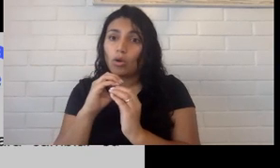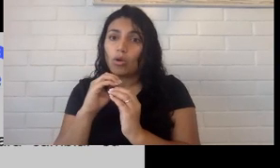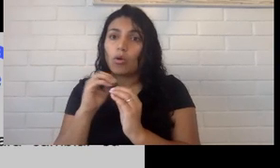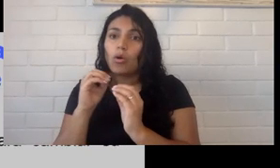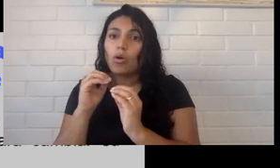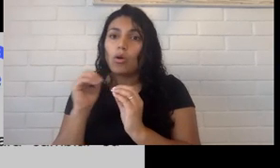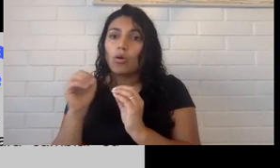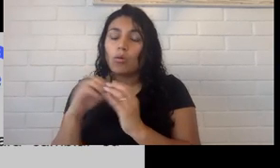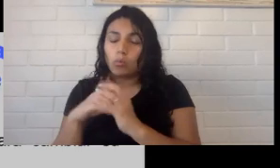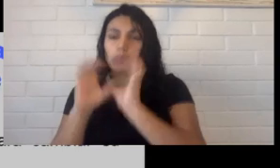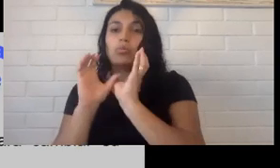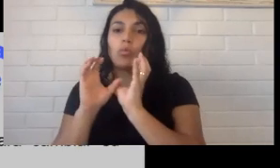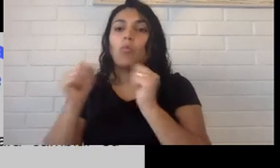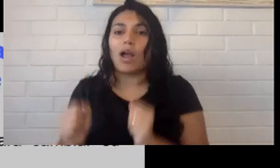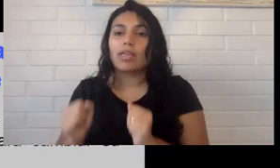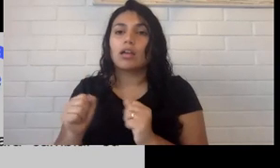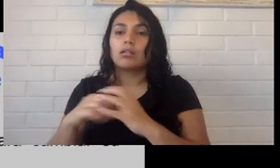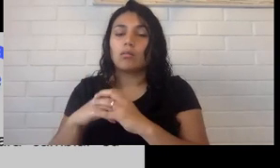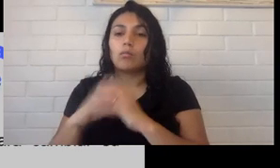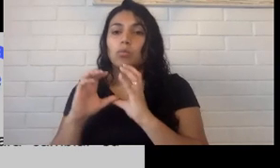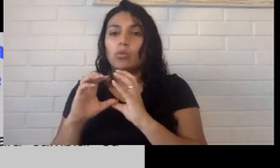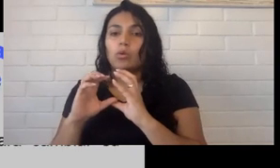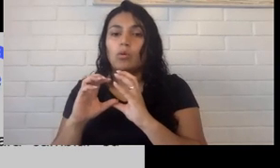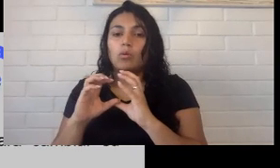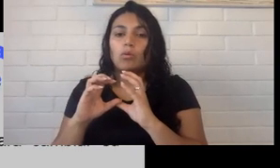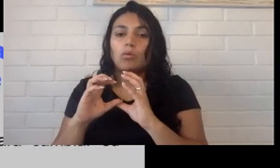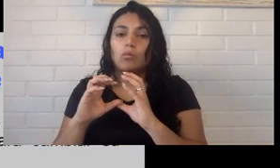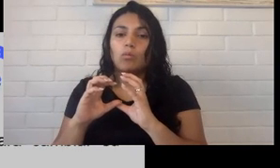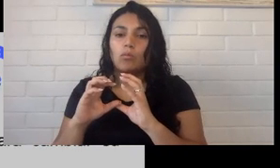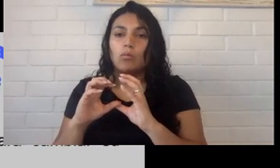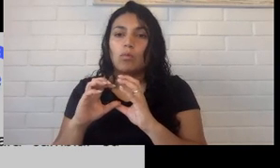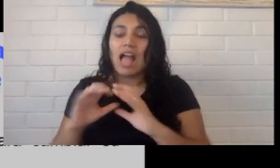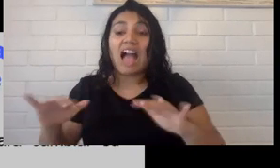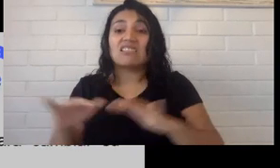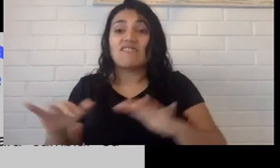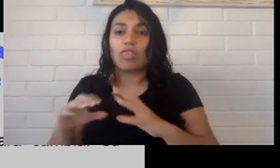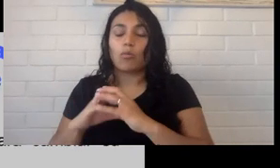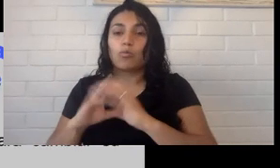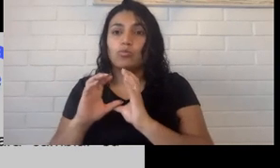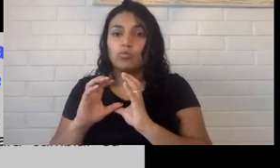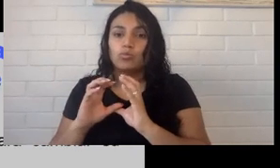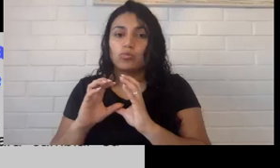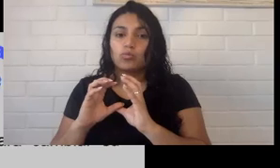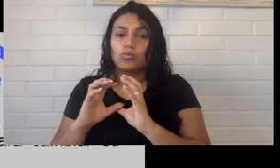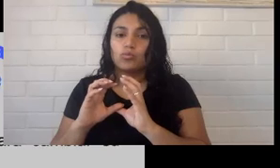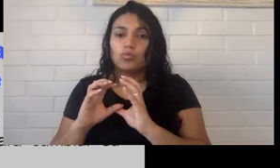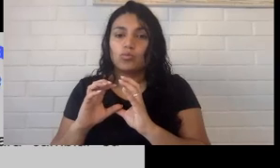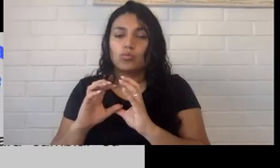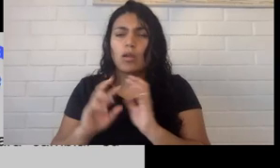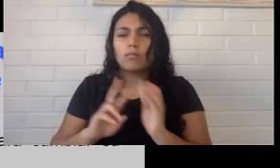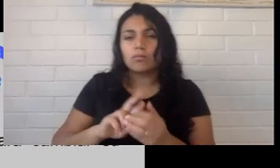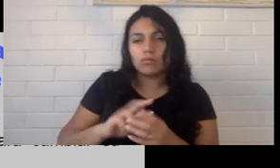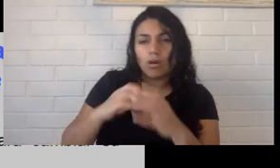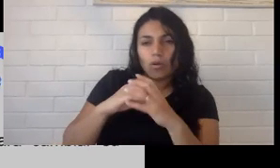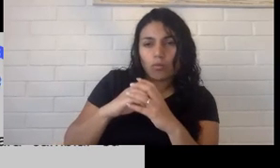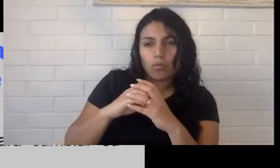estado abierto. Y este estado abierto, vamos a ver las propiedades que tiene esta transición